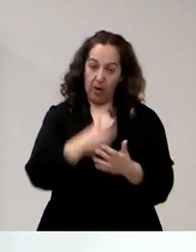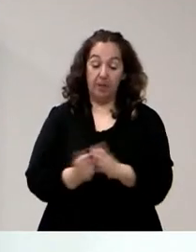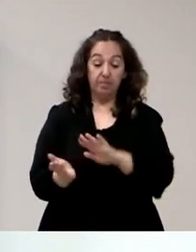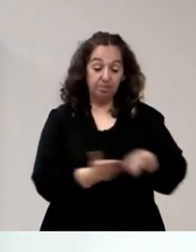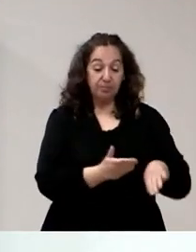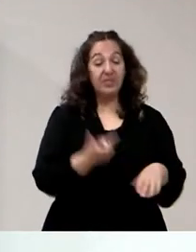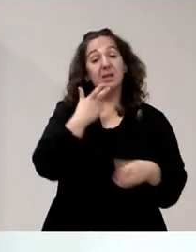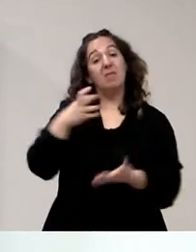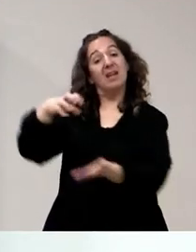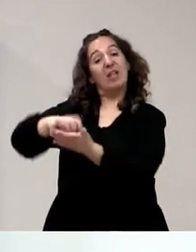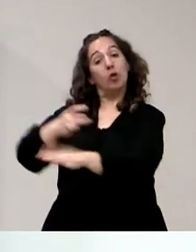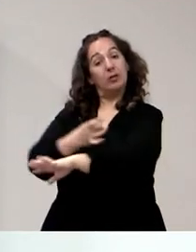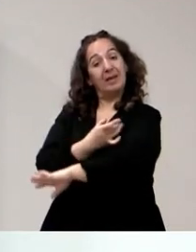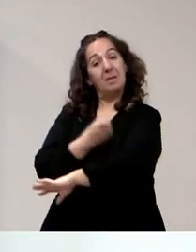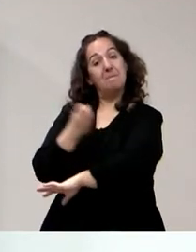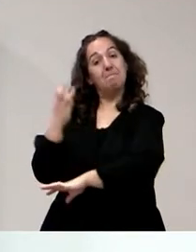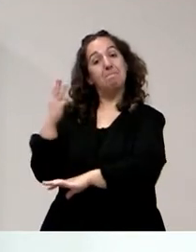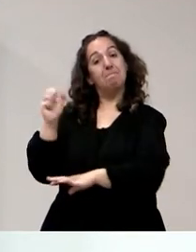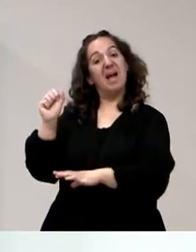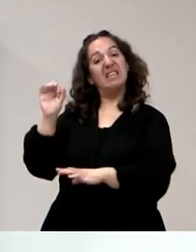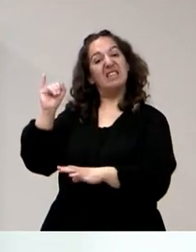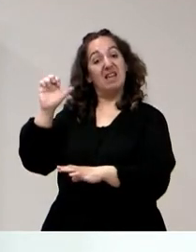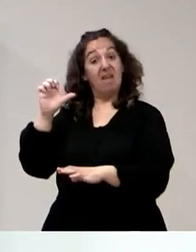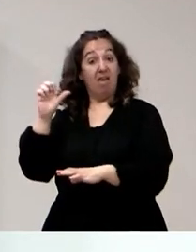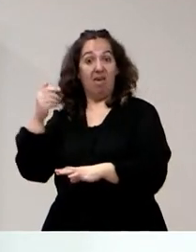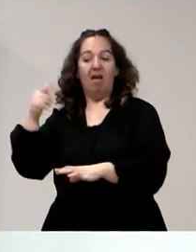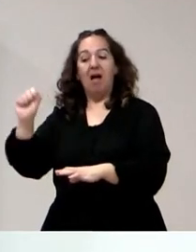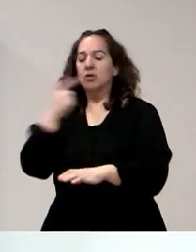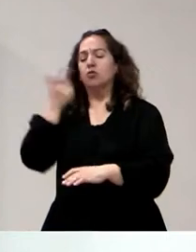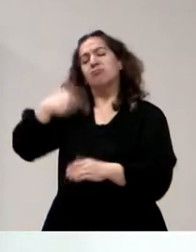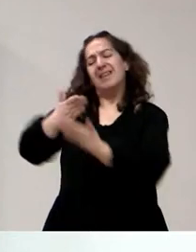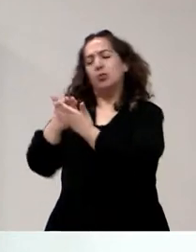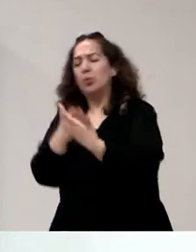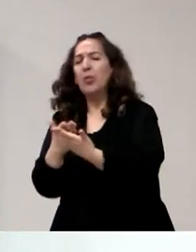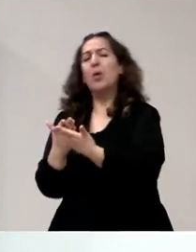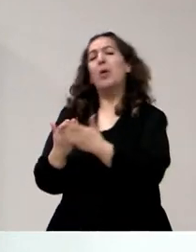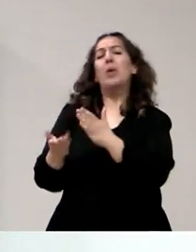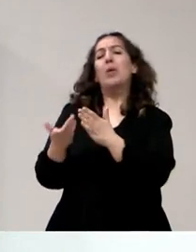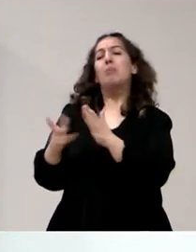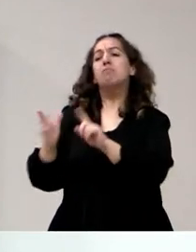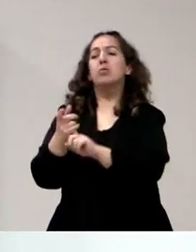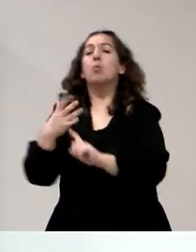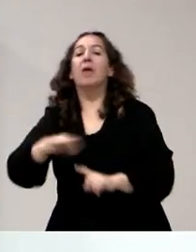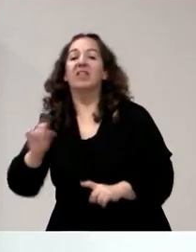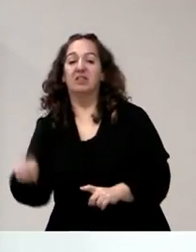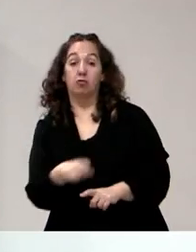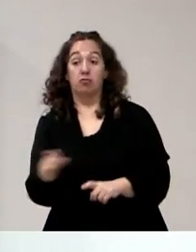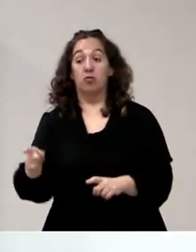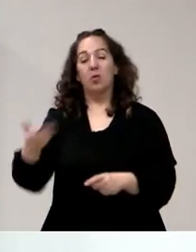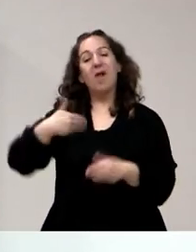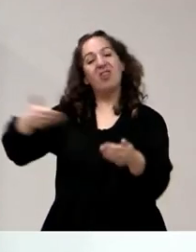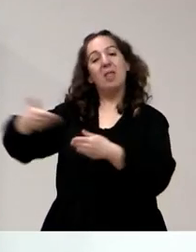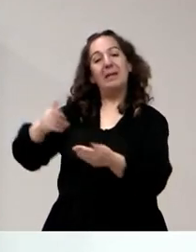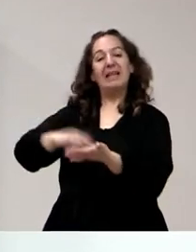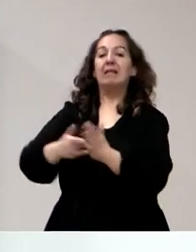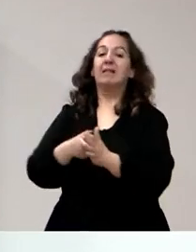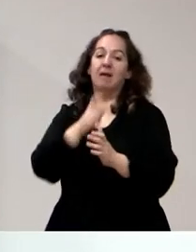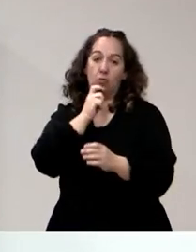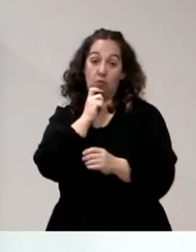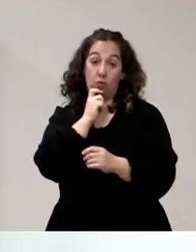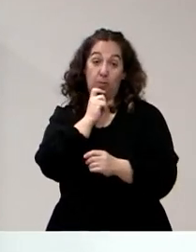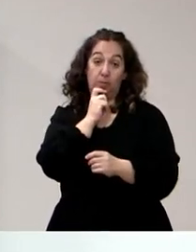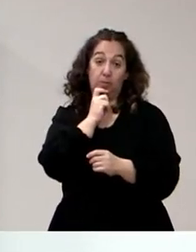de la pasiega Nosotros hemos hecho un estudio de viabilidad y de y de demanda viabilidad técnica que ha realizado